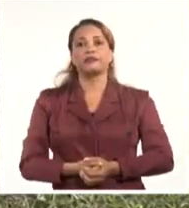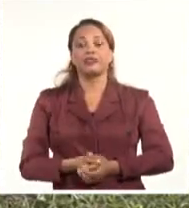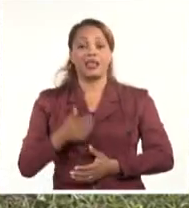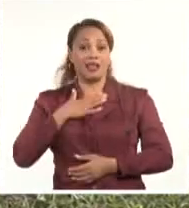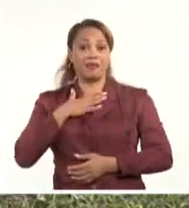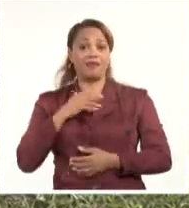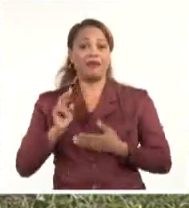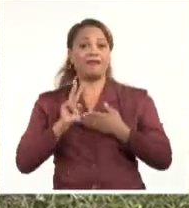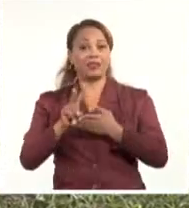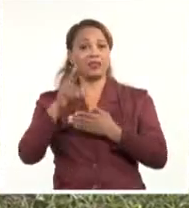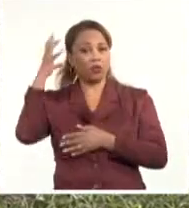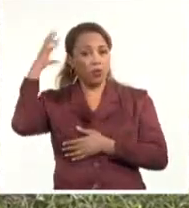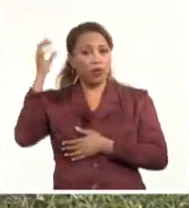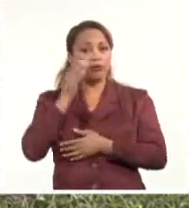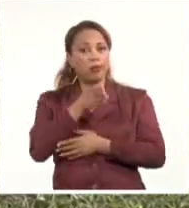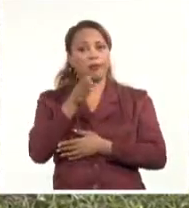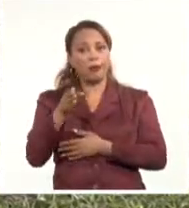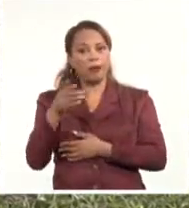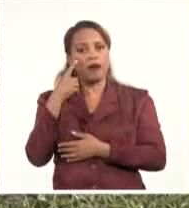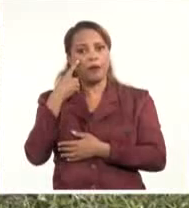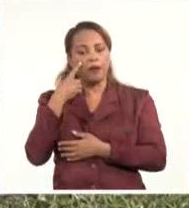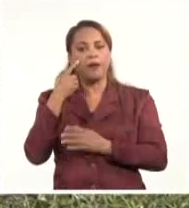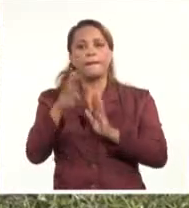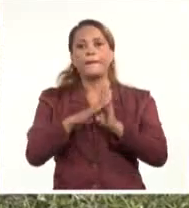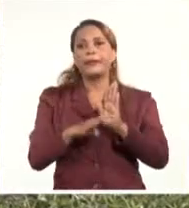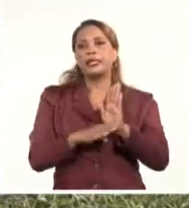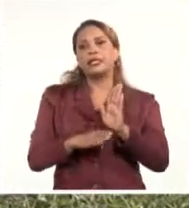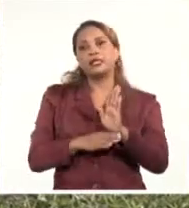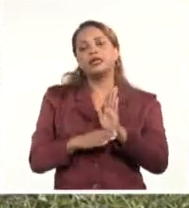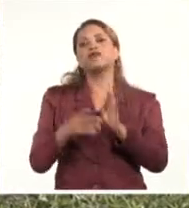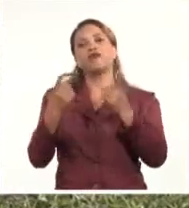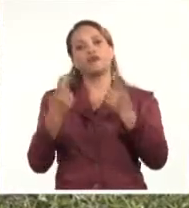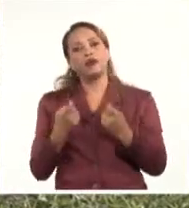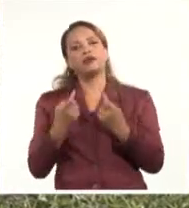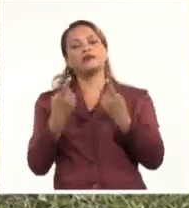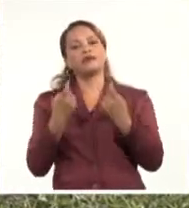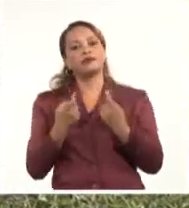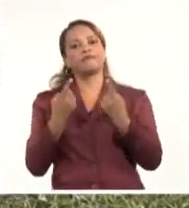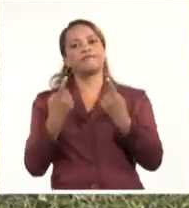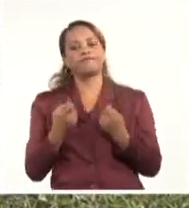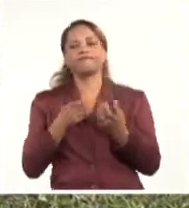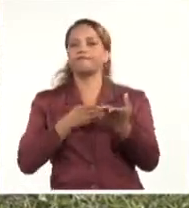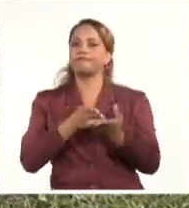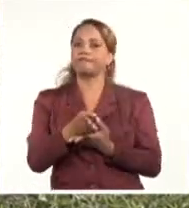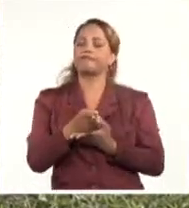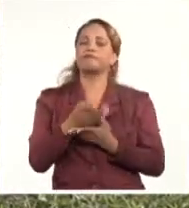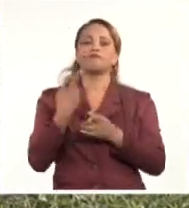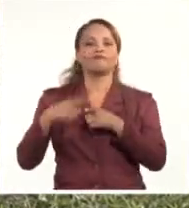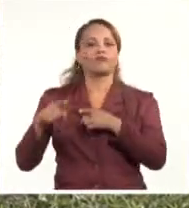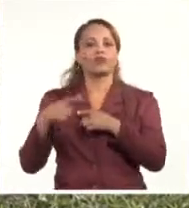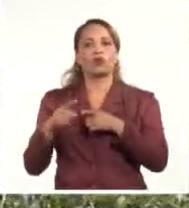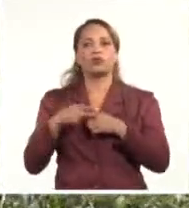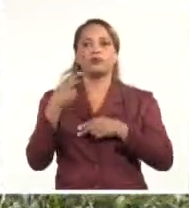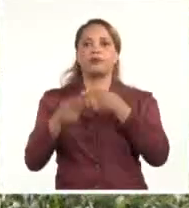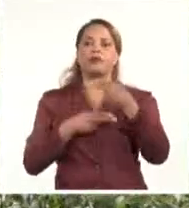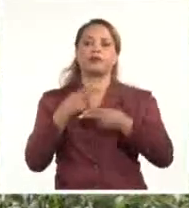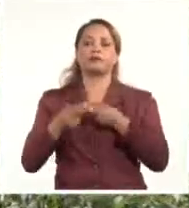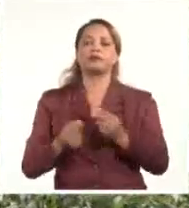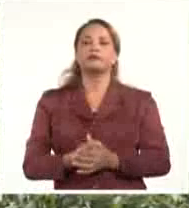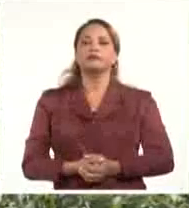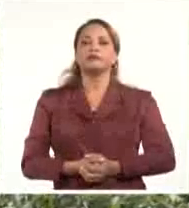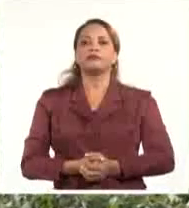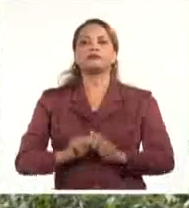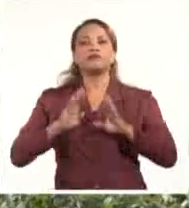visitas gubernamentales, de que ya tenemos medidas, entonces todavía nos faltan muchas cosas por hacer, subjetivas. A todas